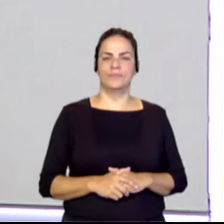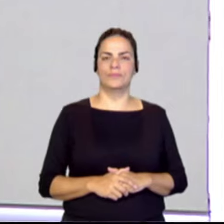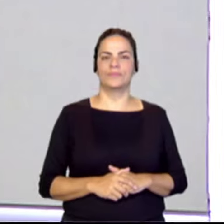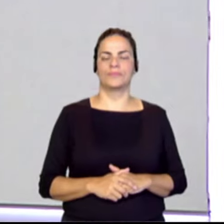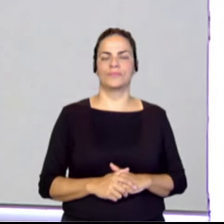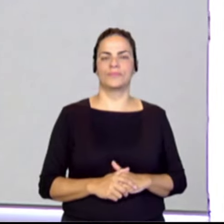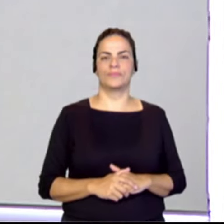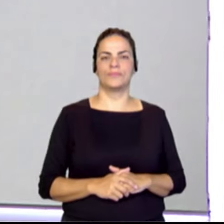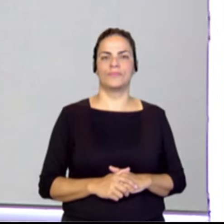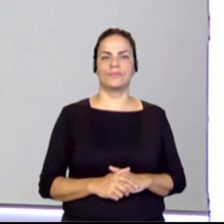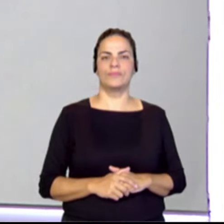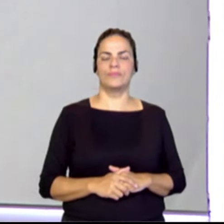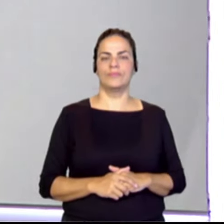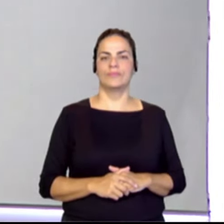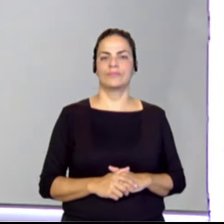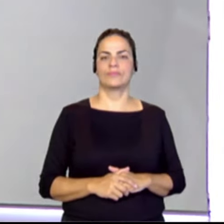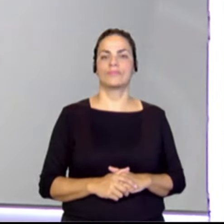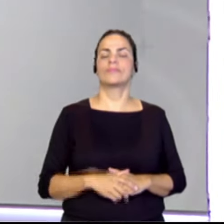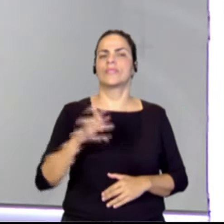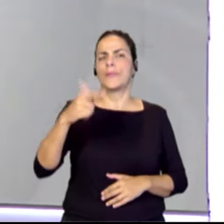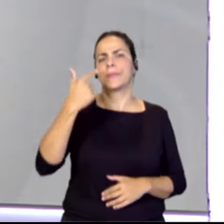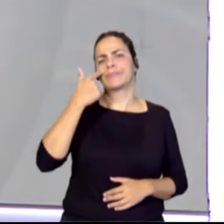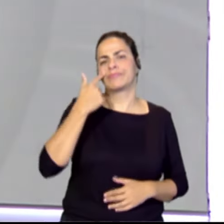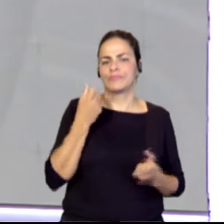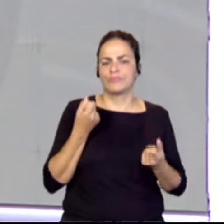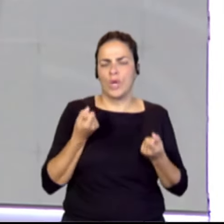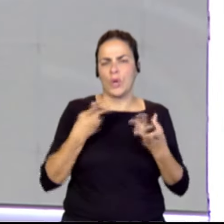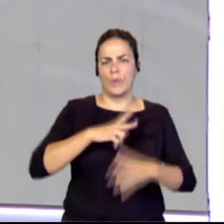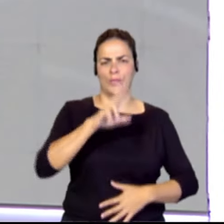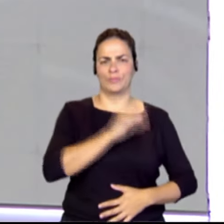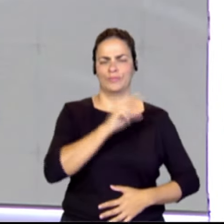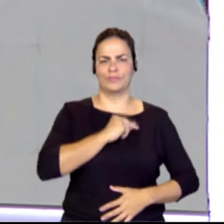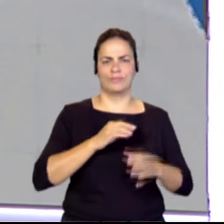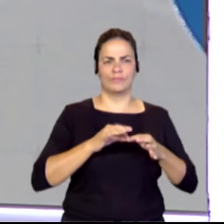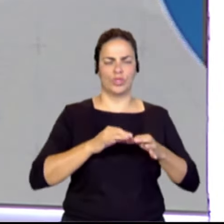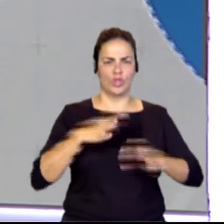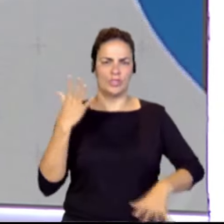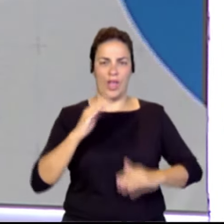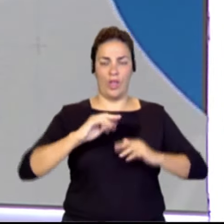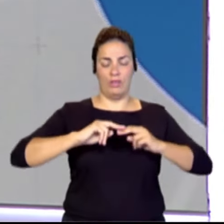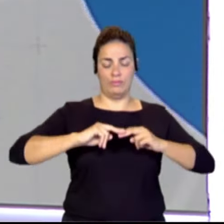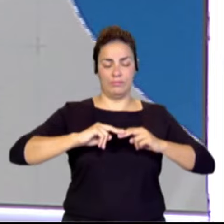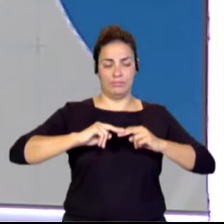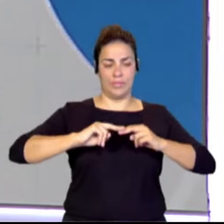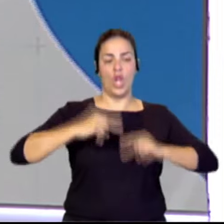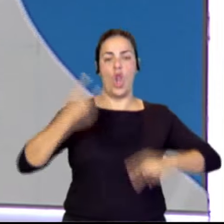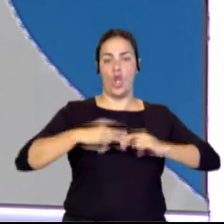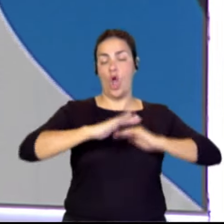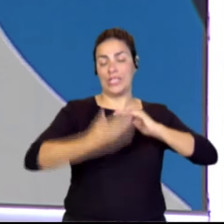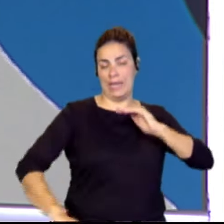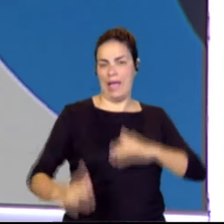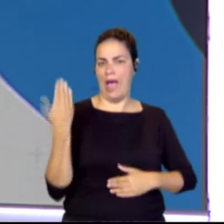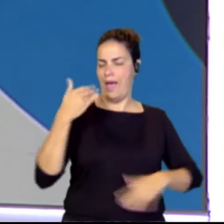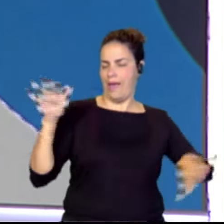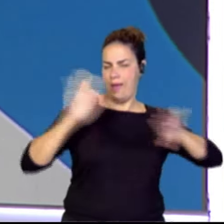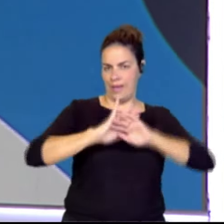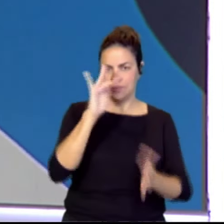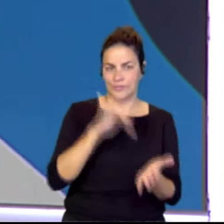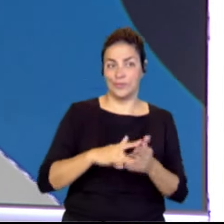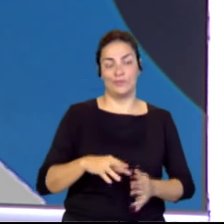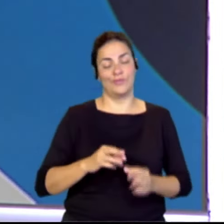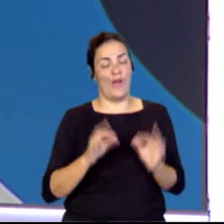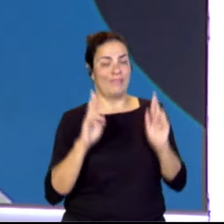días y comprobamos también los números premiados en los distintos sorteos de lotería celebrados anoche mucha suerte para todos y para todas